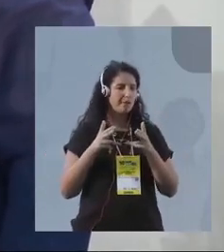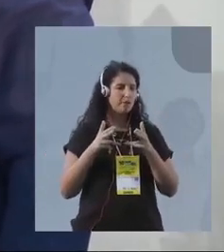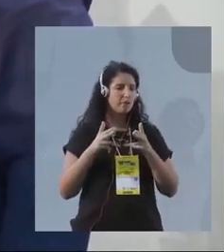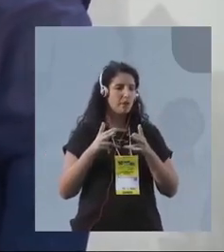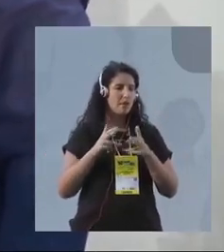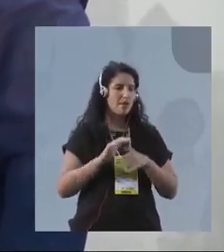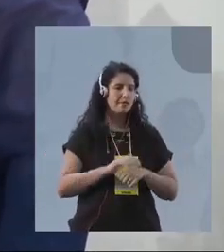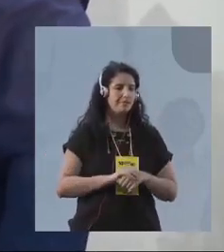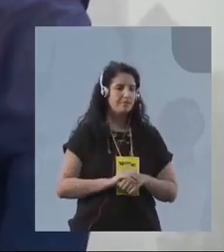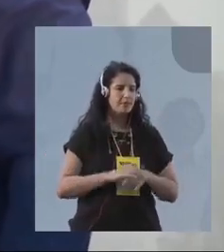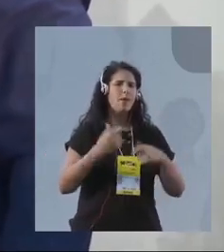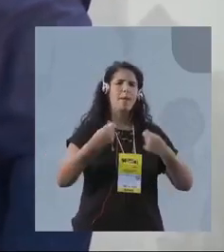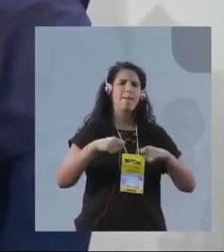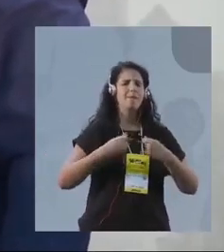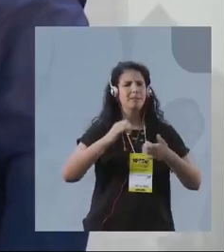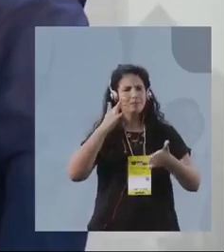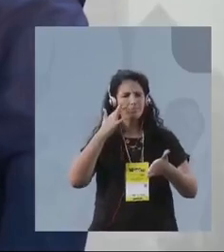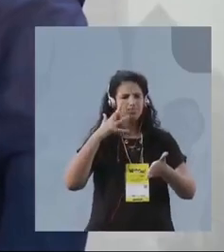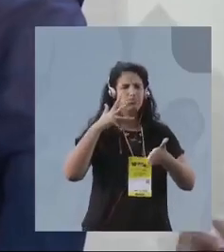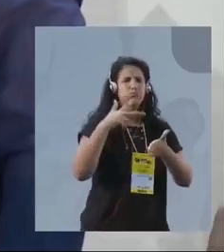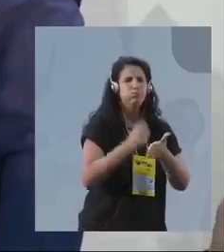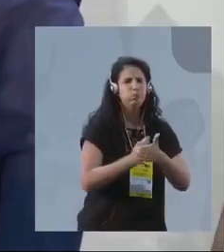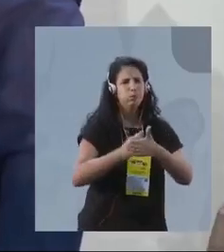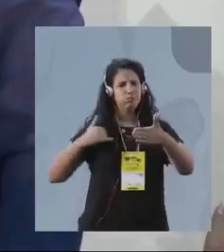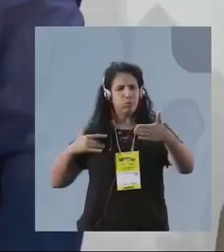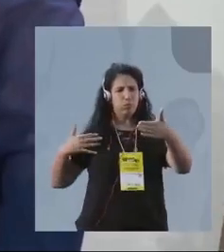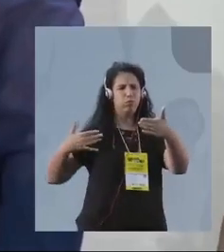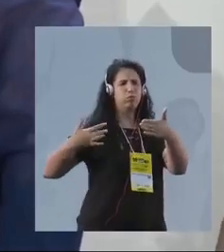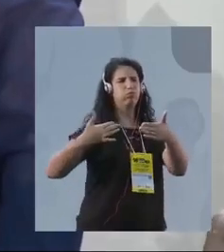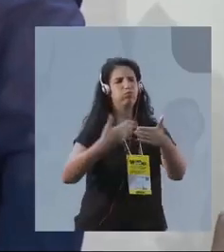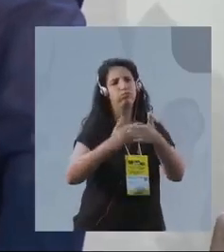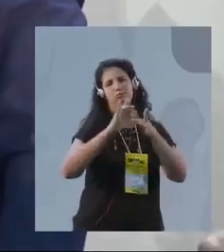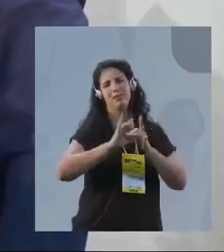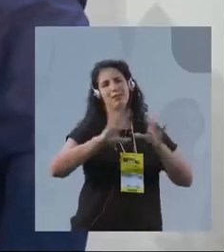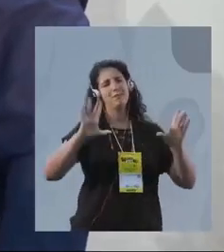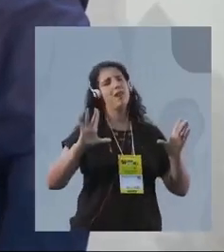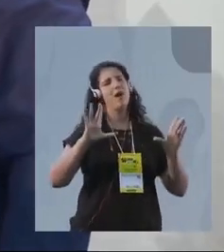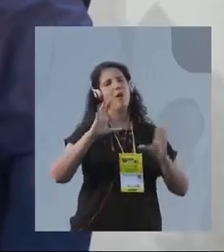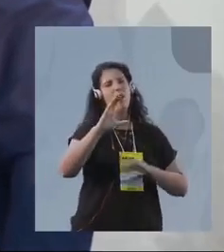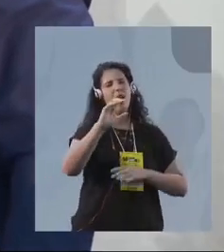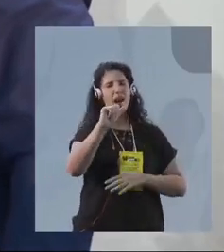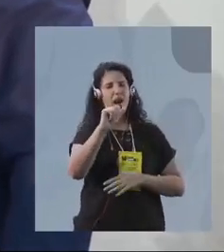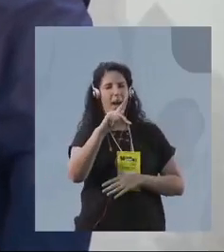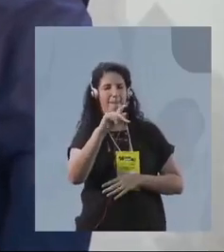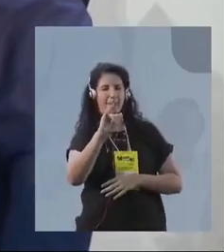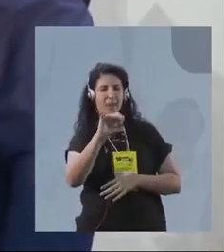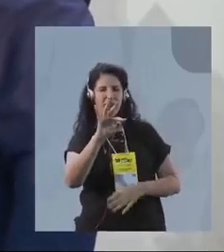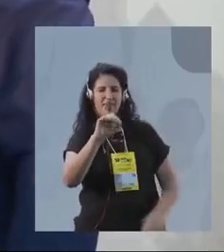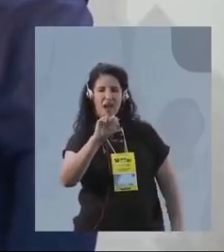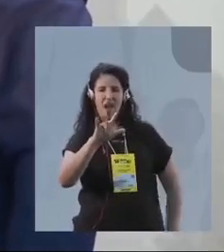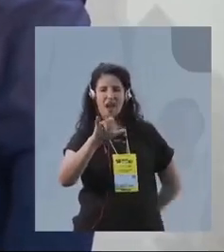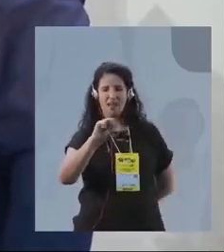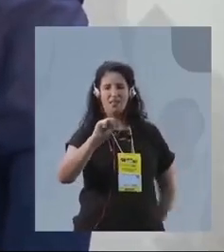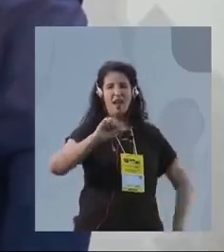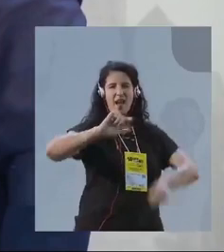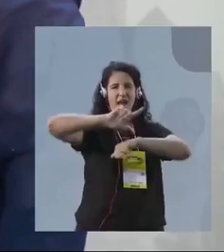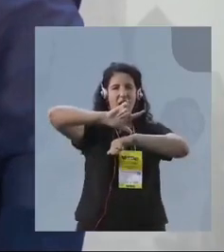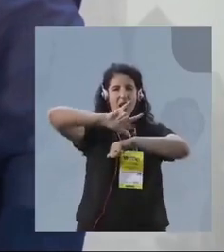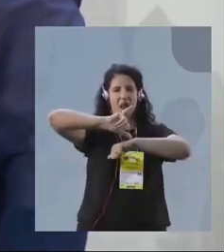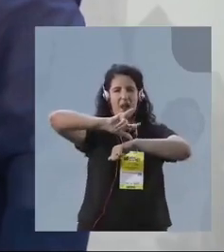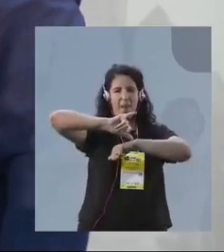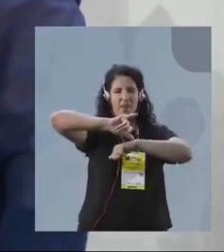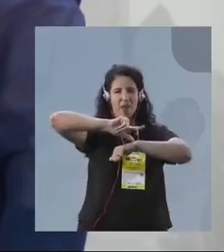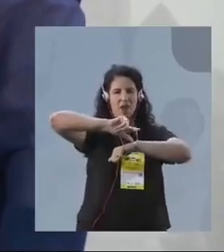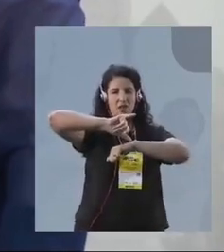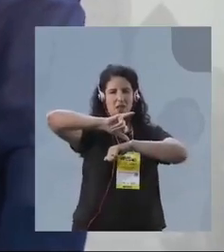al avance neoliberal capitalista y al neofascismo que